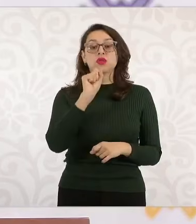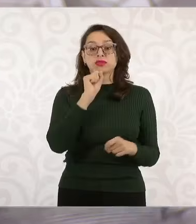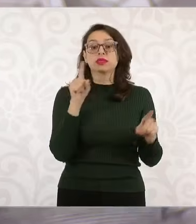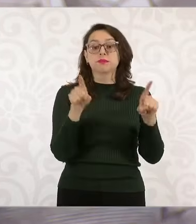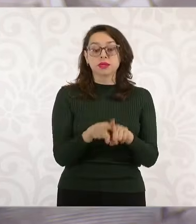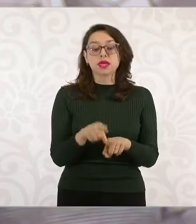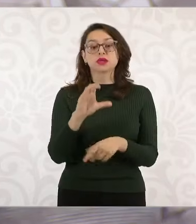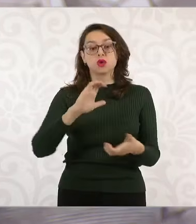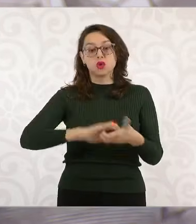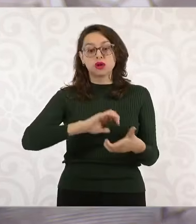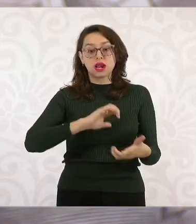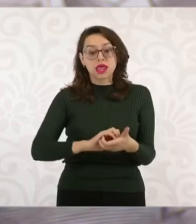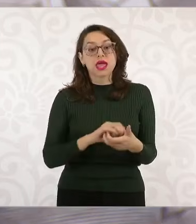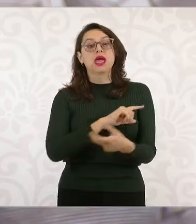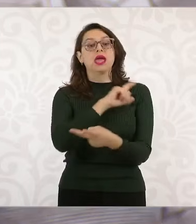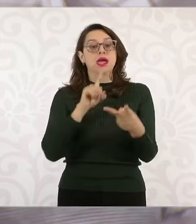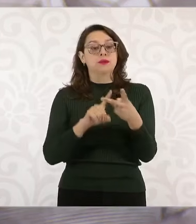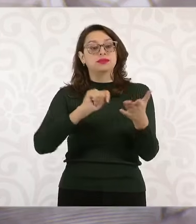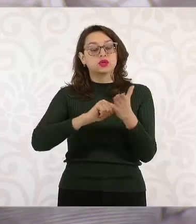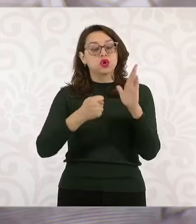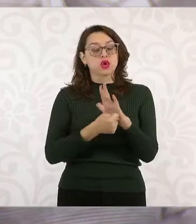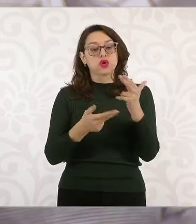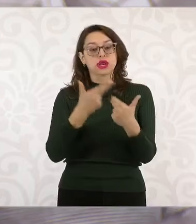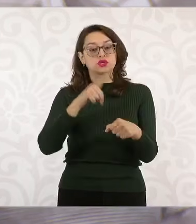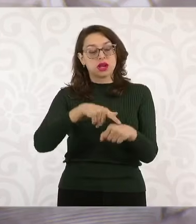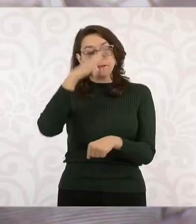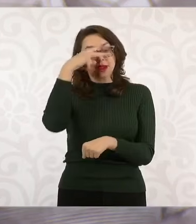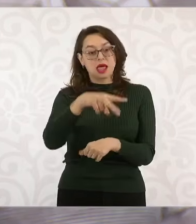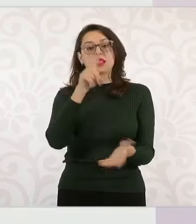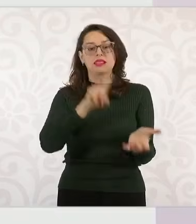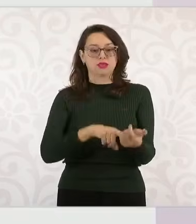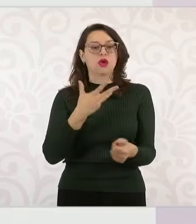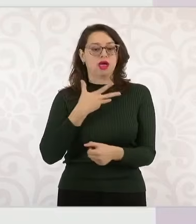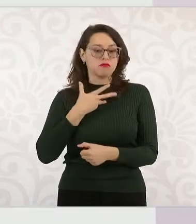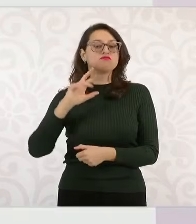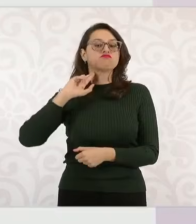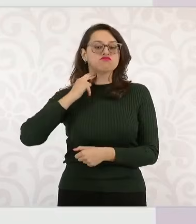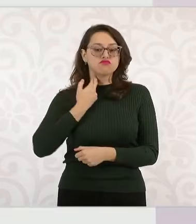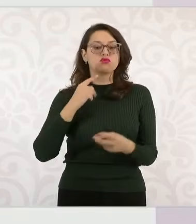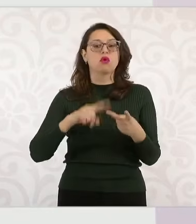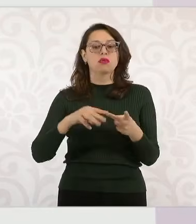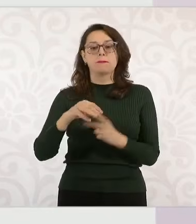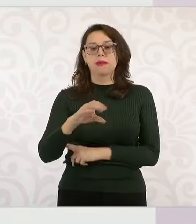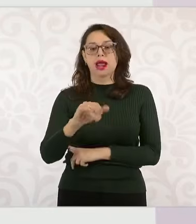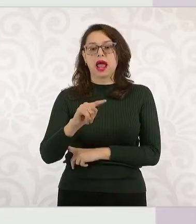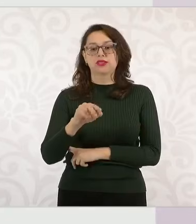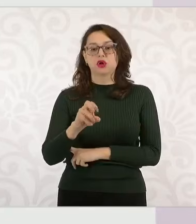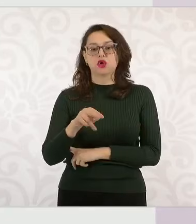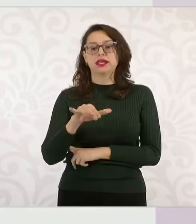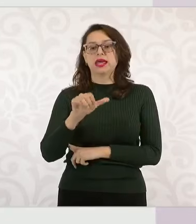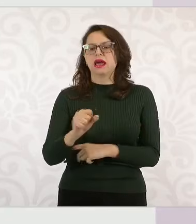el Tecnológico Nacional de México, las carreras de mecatrónica, robótica y demás. Y